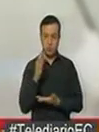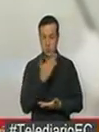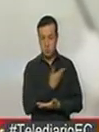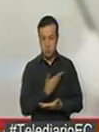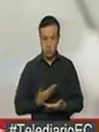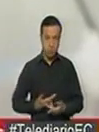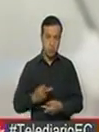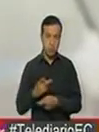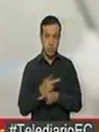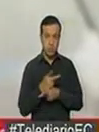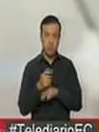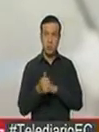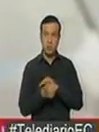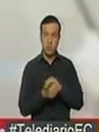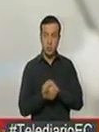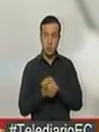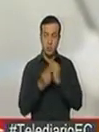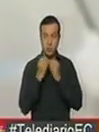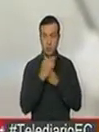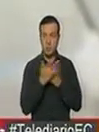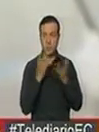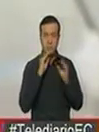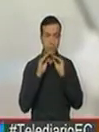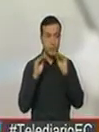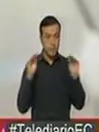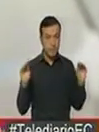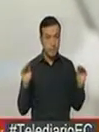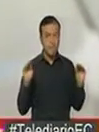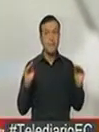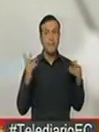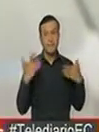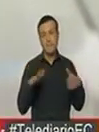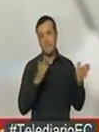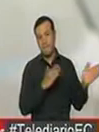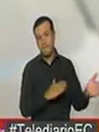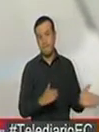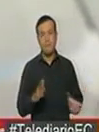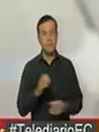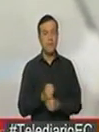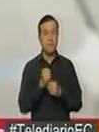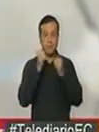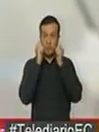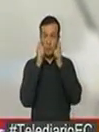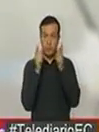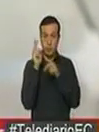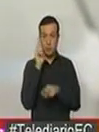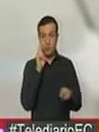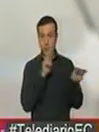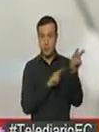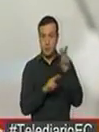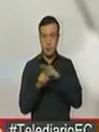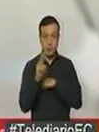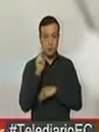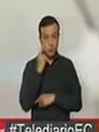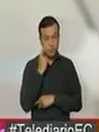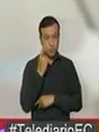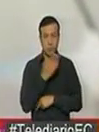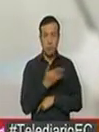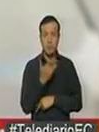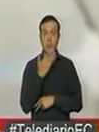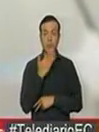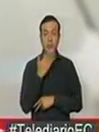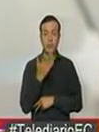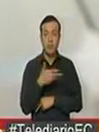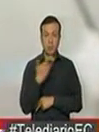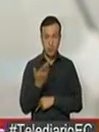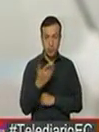de Gobierno de Galápagos, lo que informamos es las medidas que estamos llevando adelante para fortalecer los